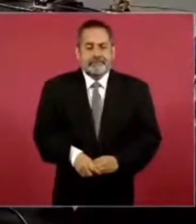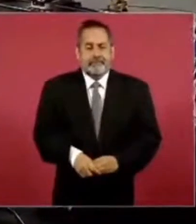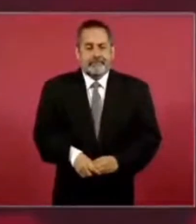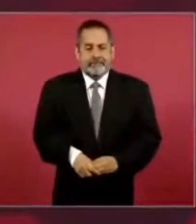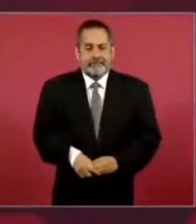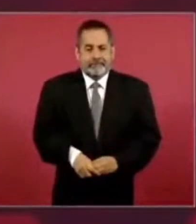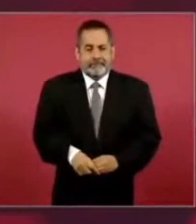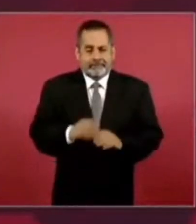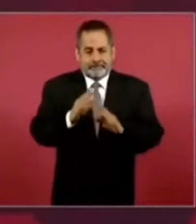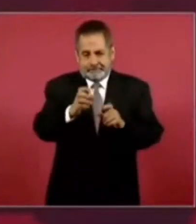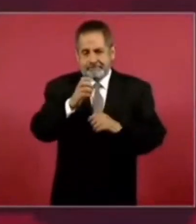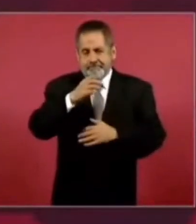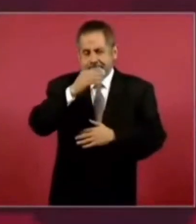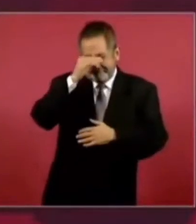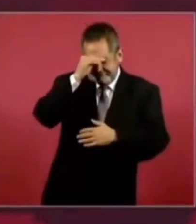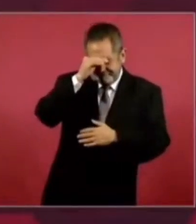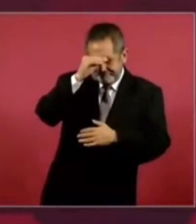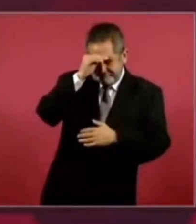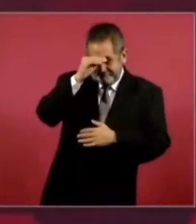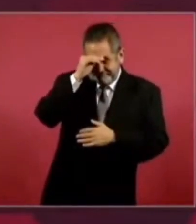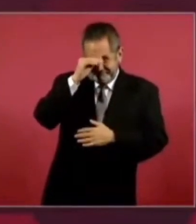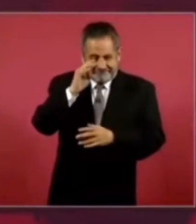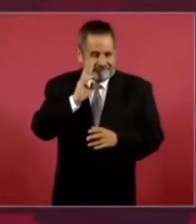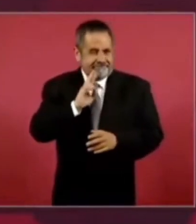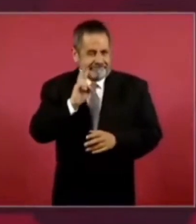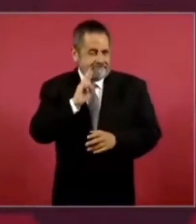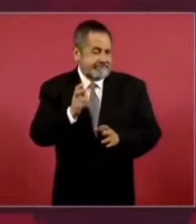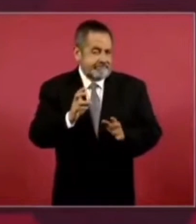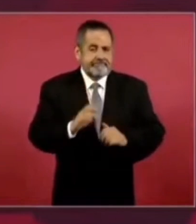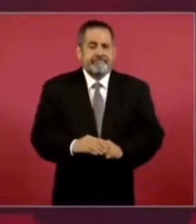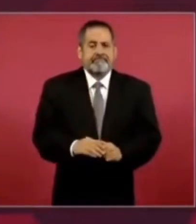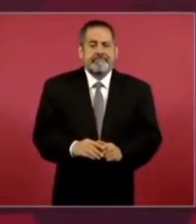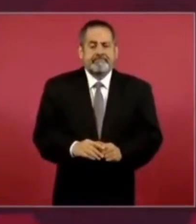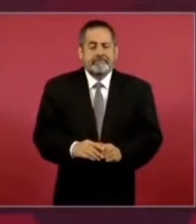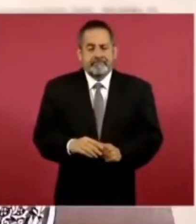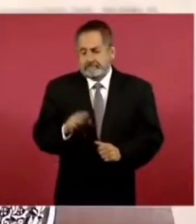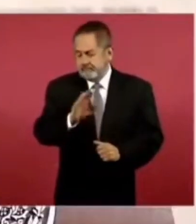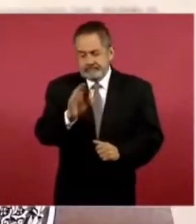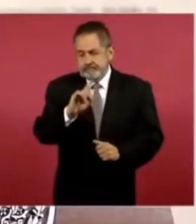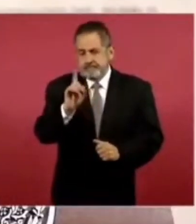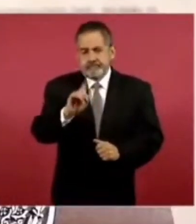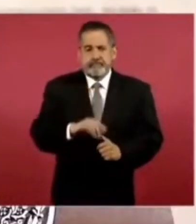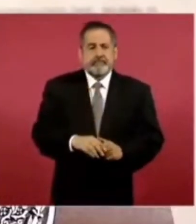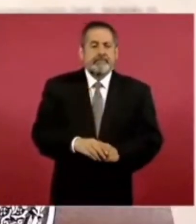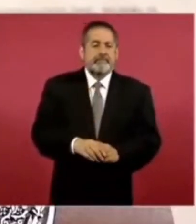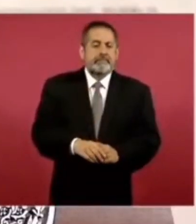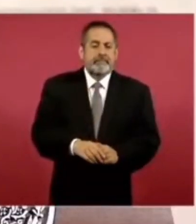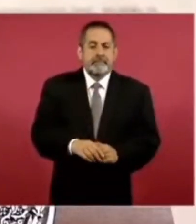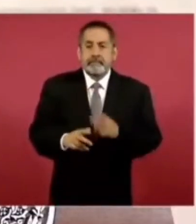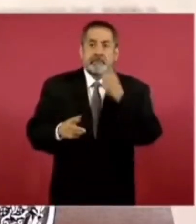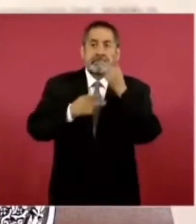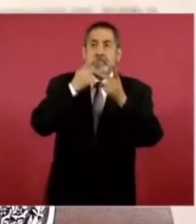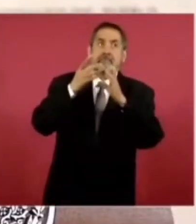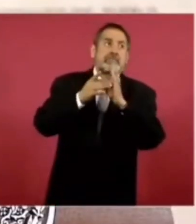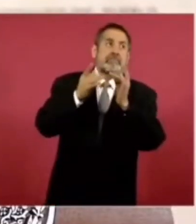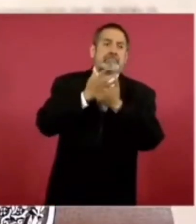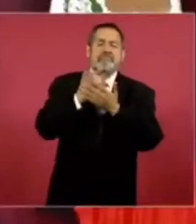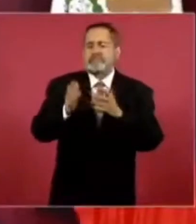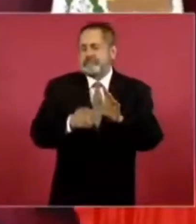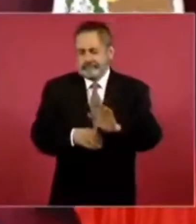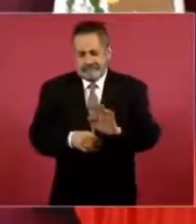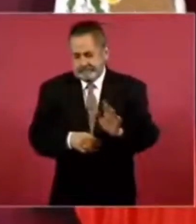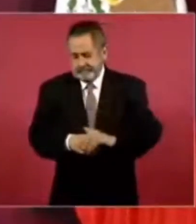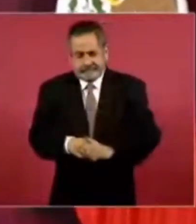estamos pensando en eso este no no Para que no haya especulación